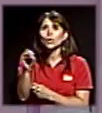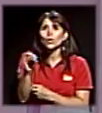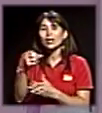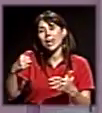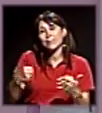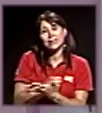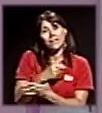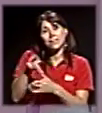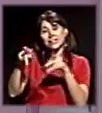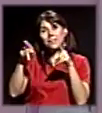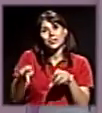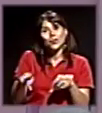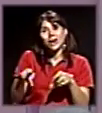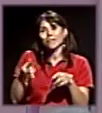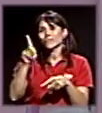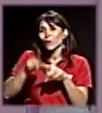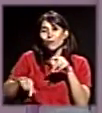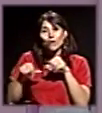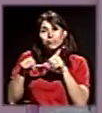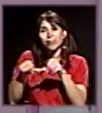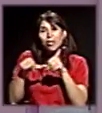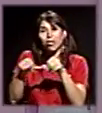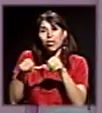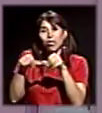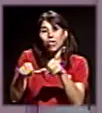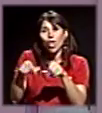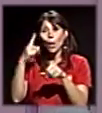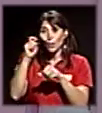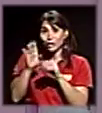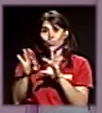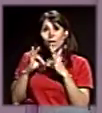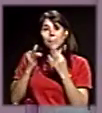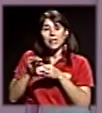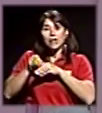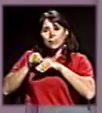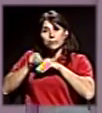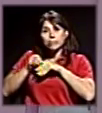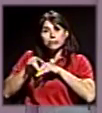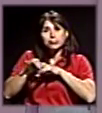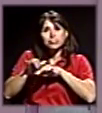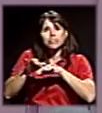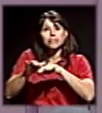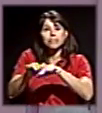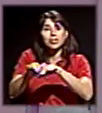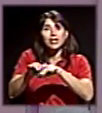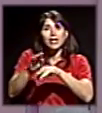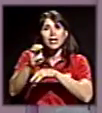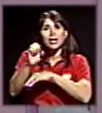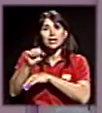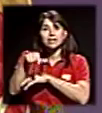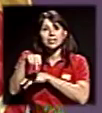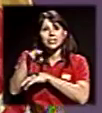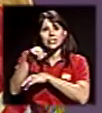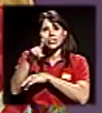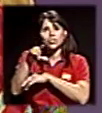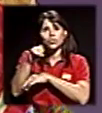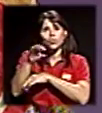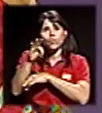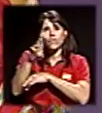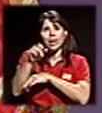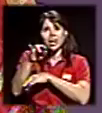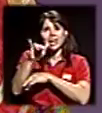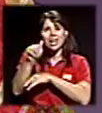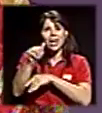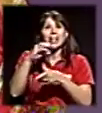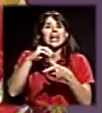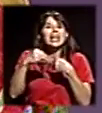esquizofrenia en la familia y se las activó con el eh el la sustancia psicótico